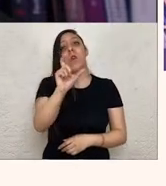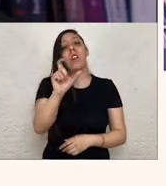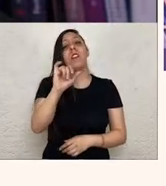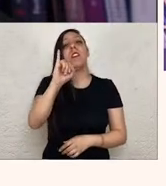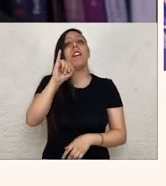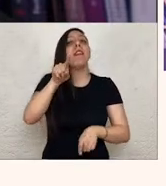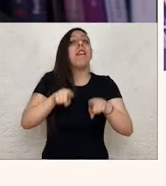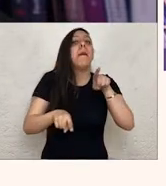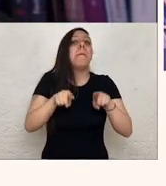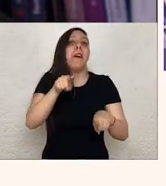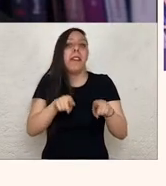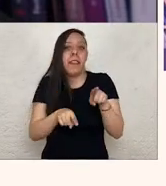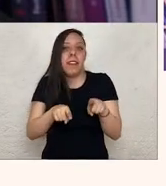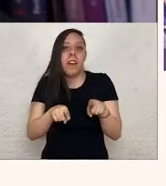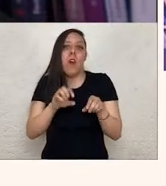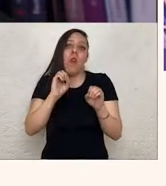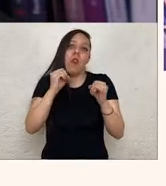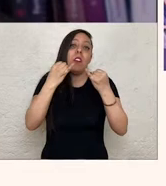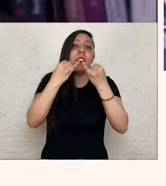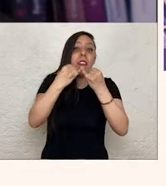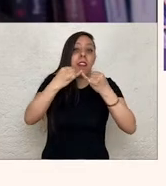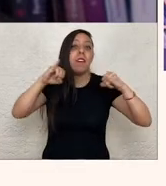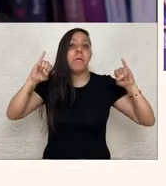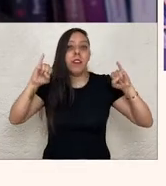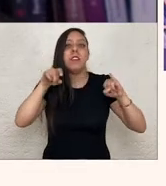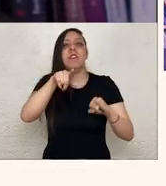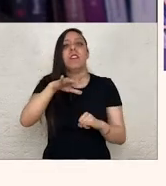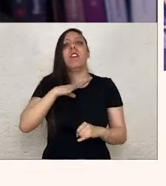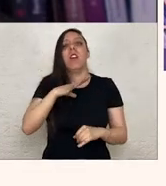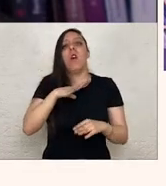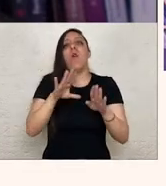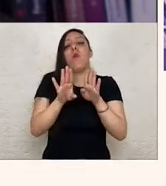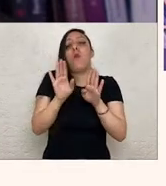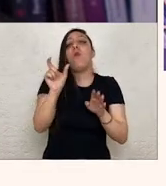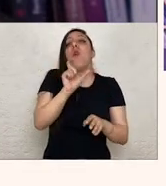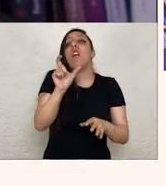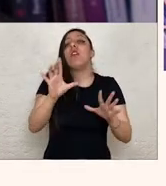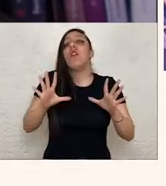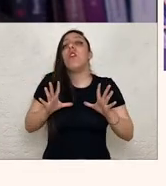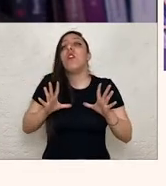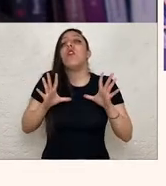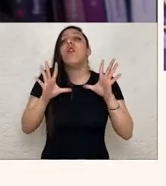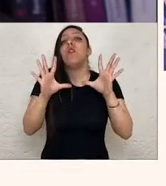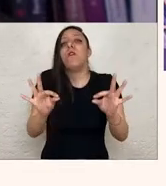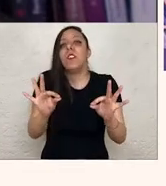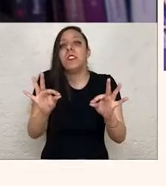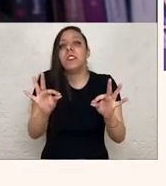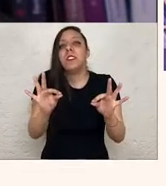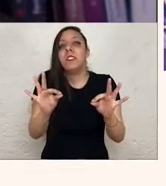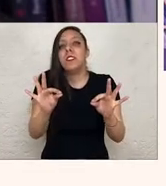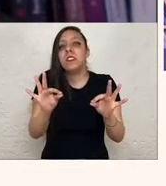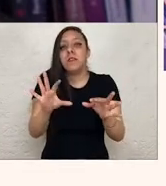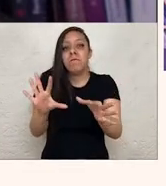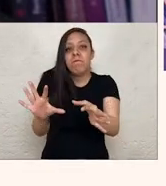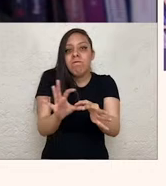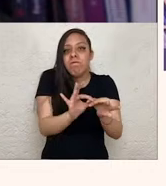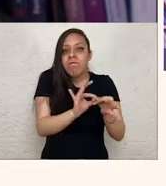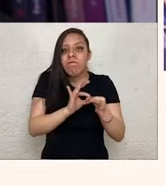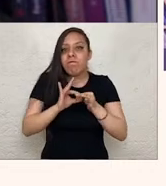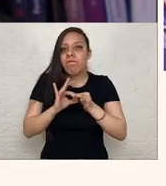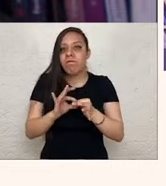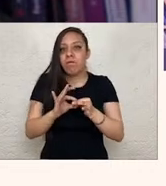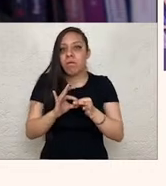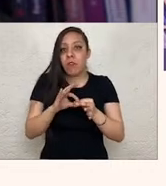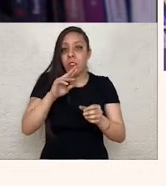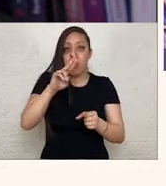A partir de la independencia y, digamos, la nación de Estado que se funda en una soberanía